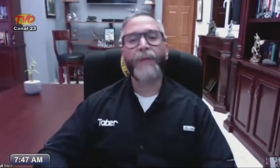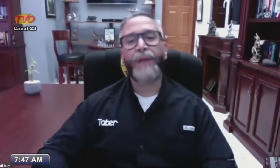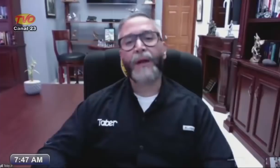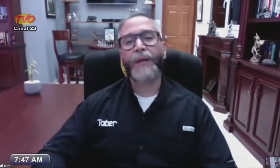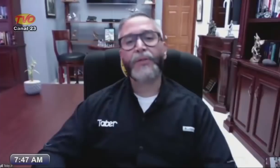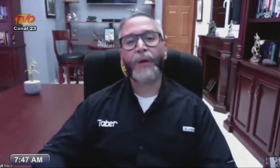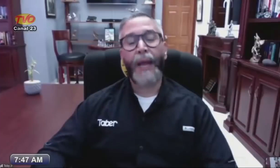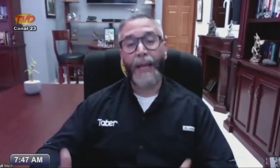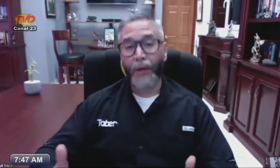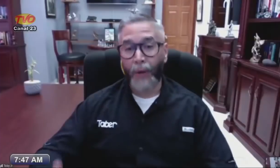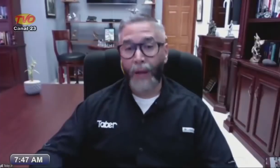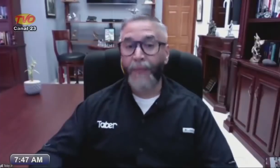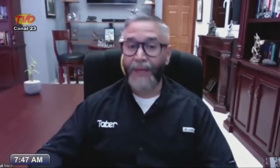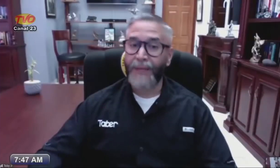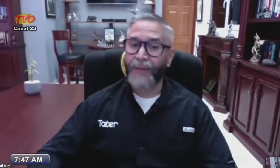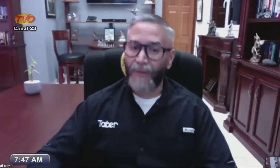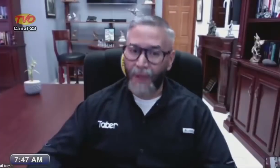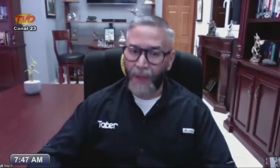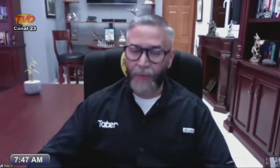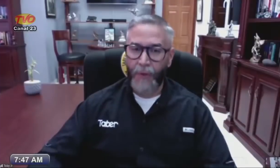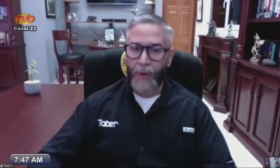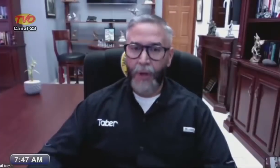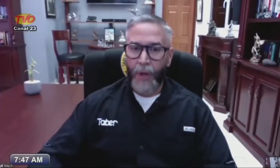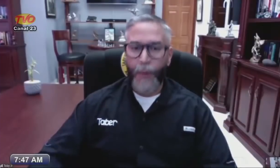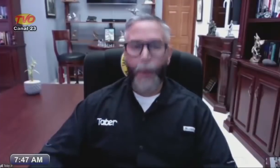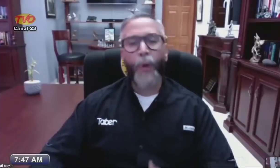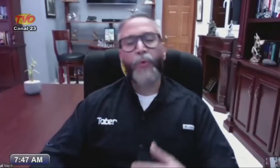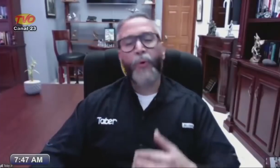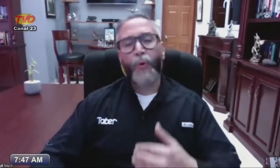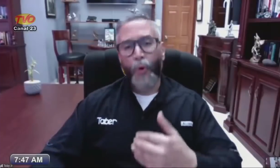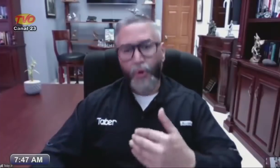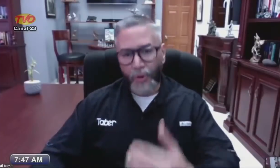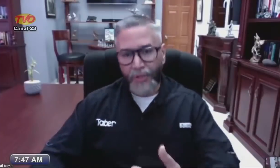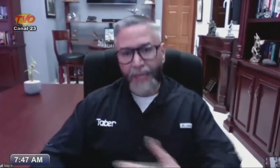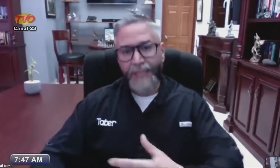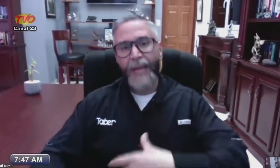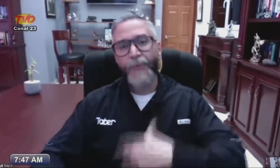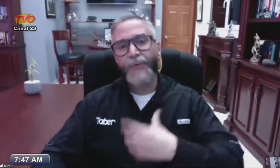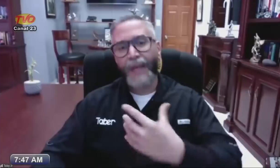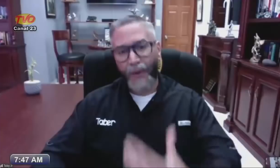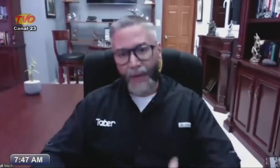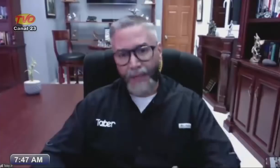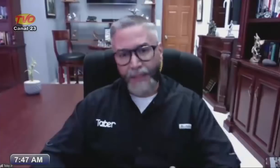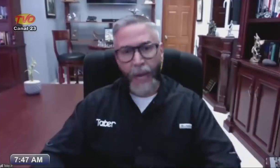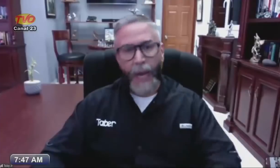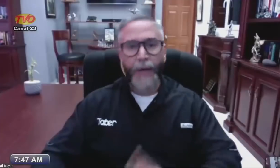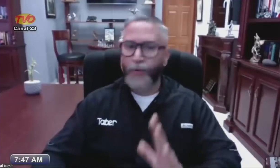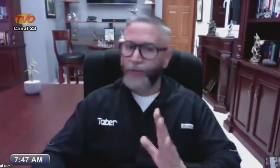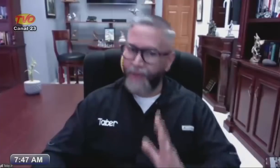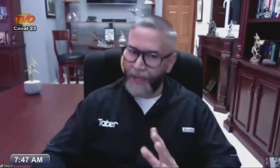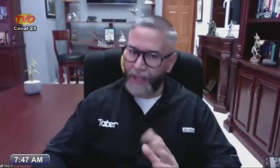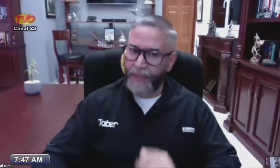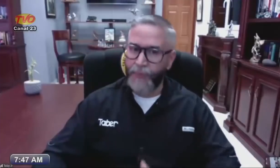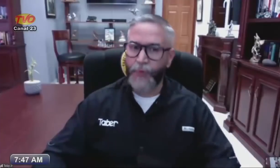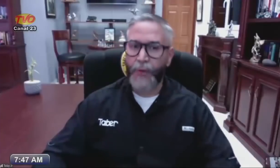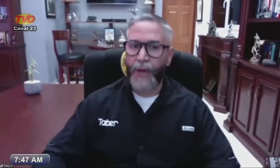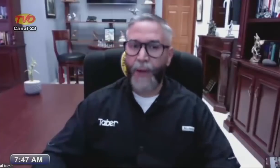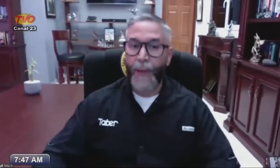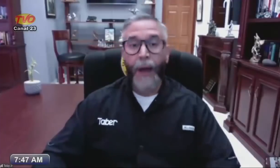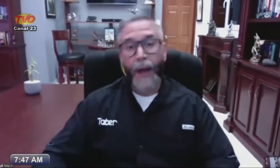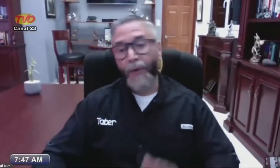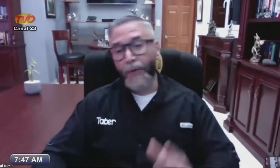porque tienen razón el de ignorante es atrevido pero cuando conocen y salimos de la ignorancia no sabía que así